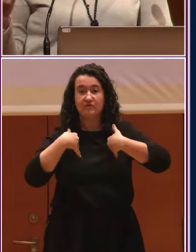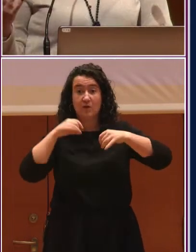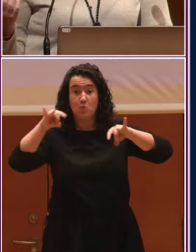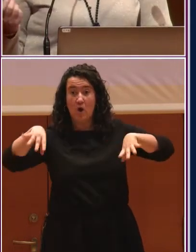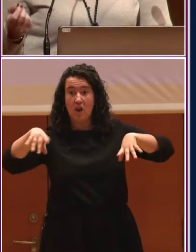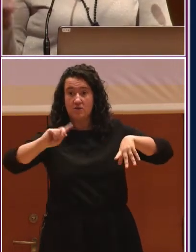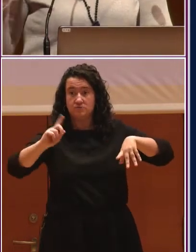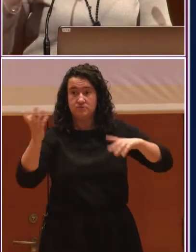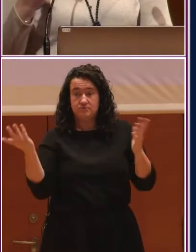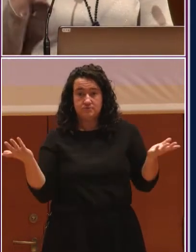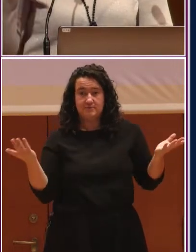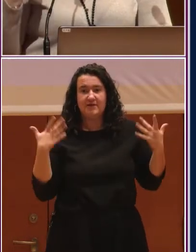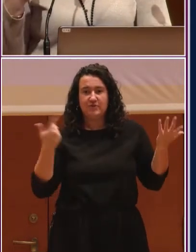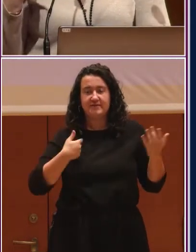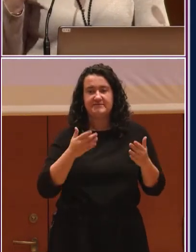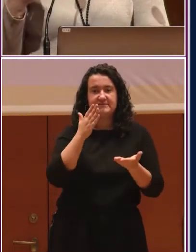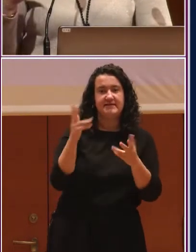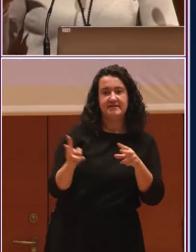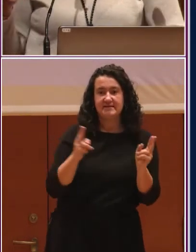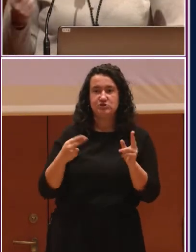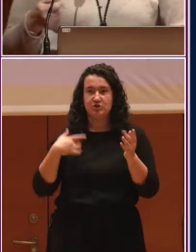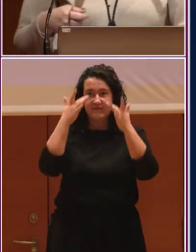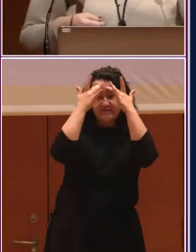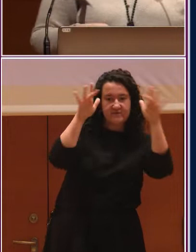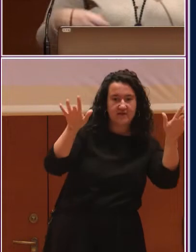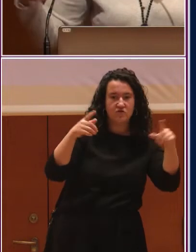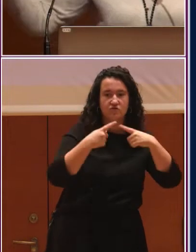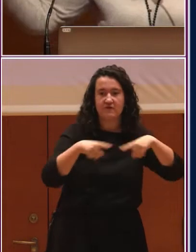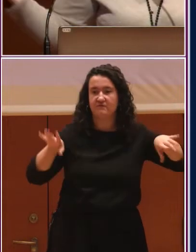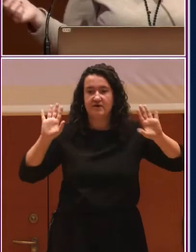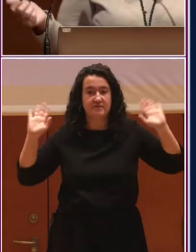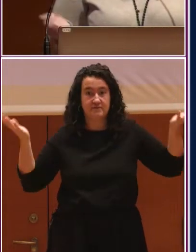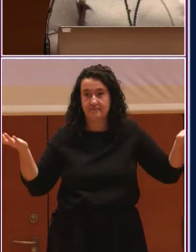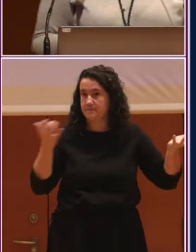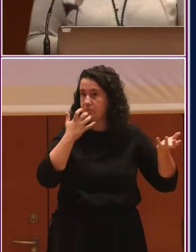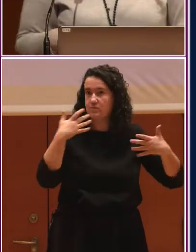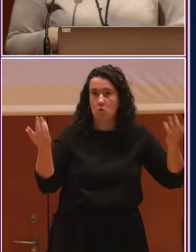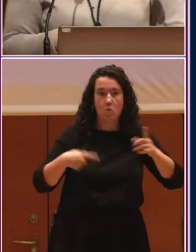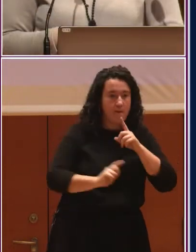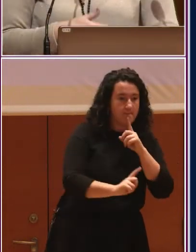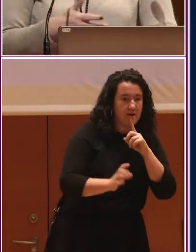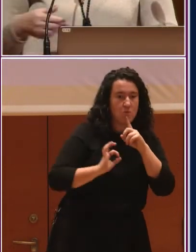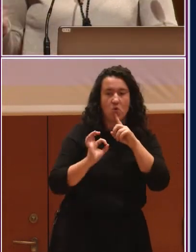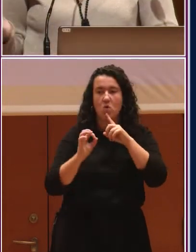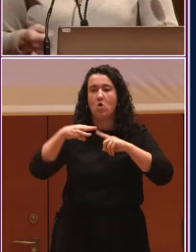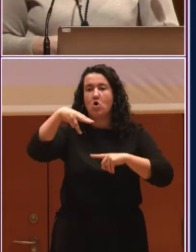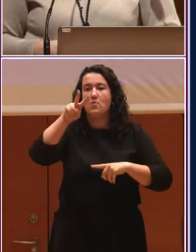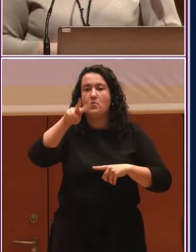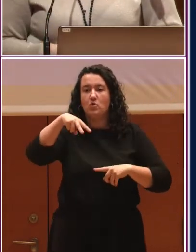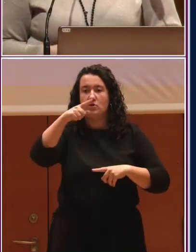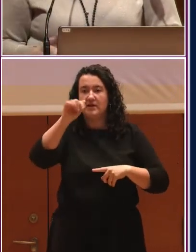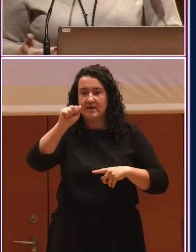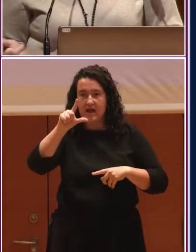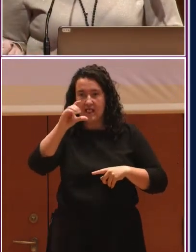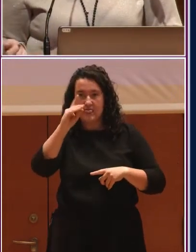que otra mujer del mundo rural por lo tanto cuando hacemos el talleres de sensibilización